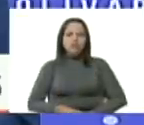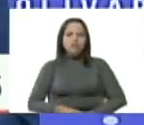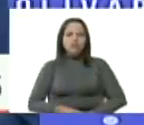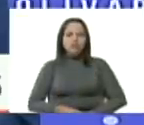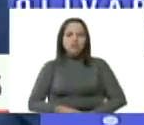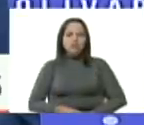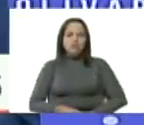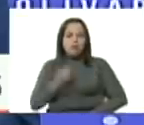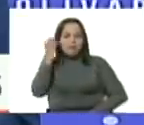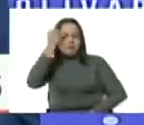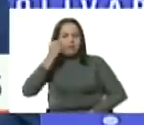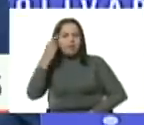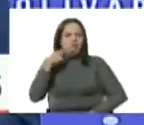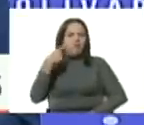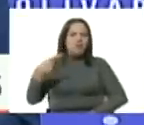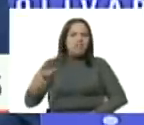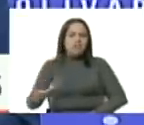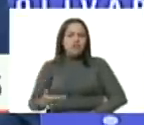obsesiones políticas,